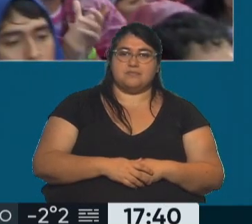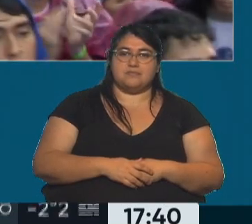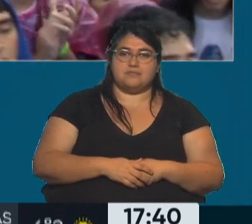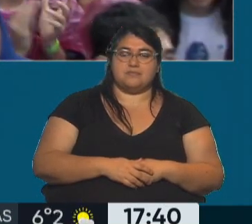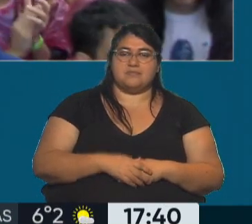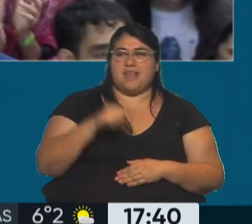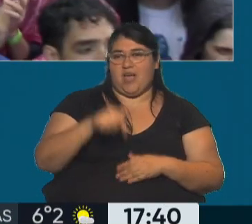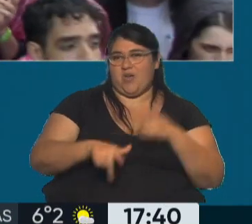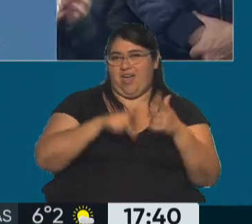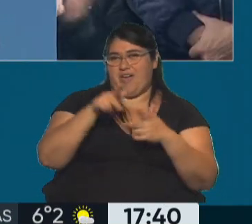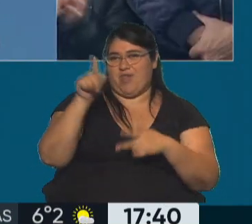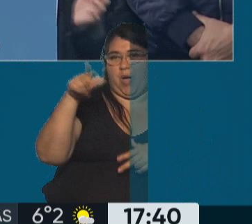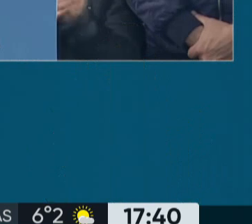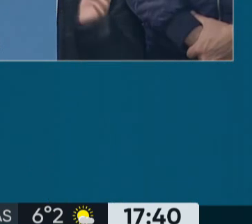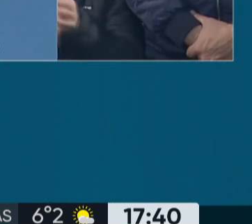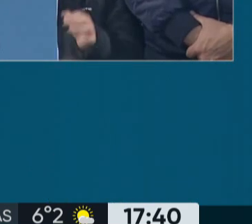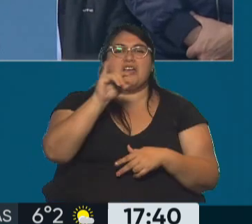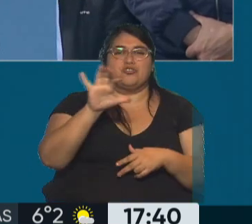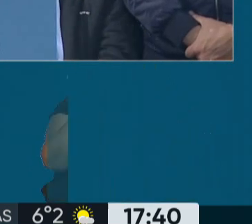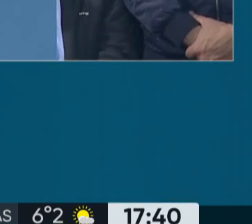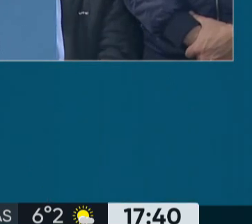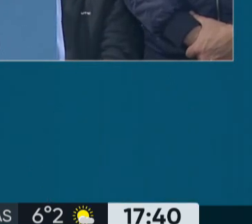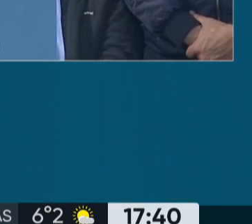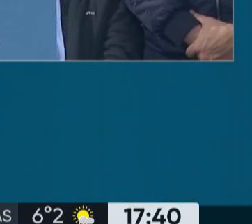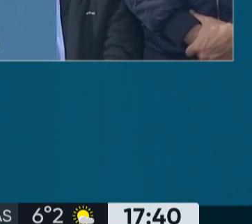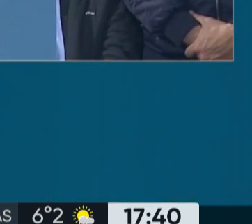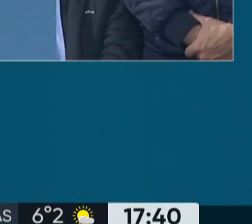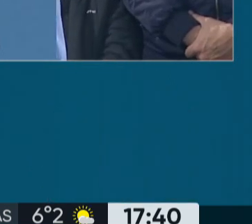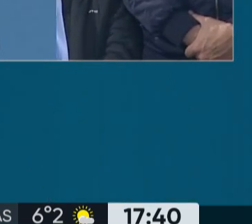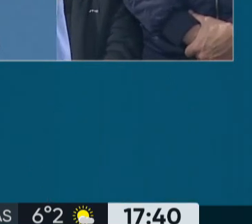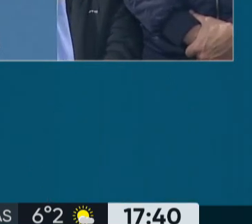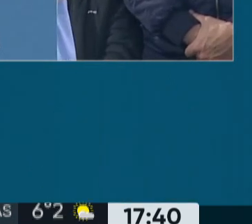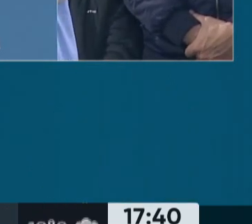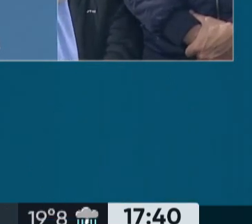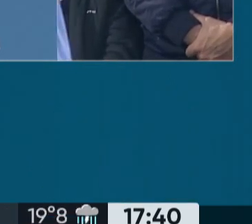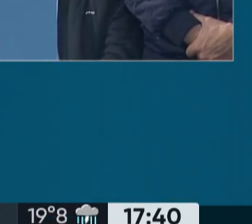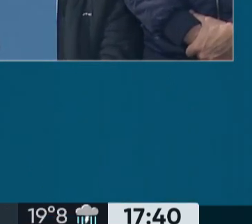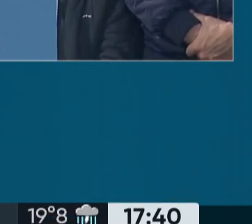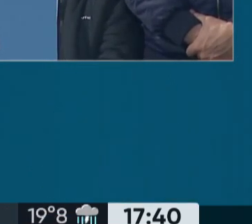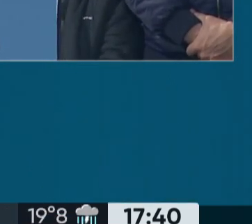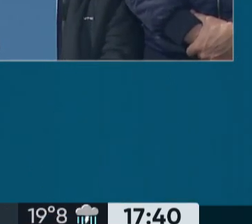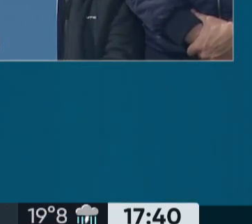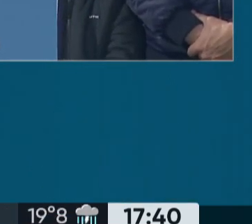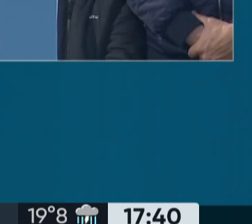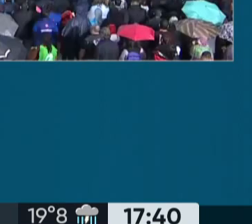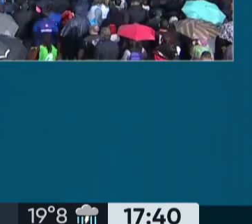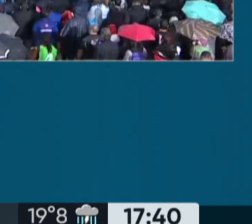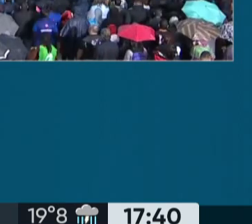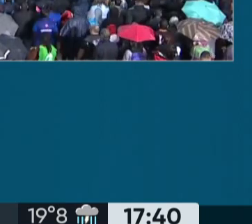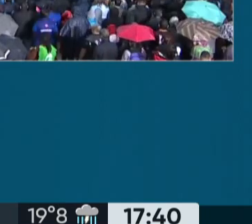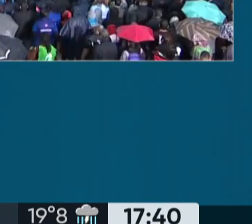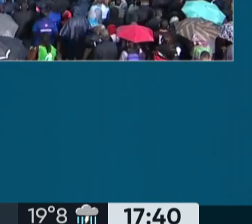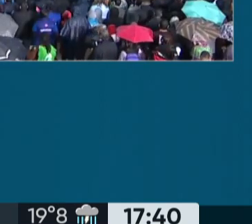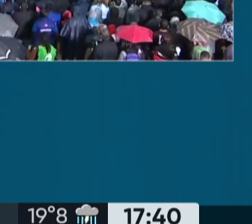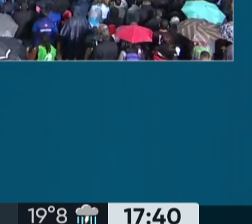Ahí escuchábamos a Palazzo entonces, con las repercusiones, por supuesto, del acto del 25 de mayo, con los 20 años también de la asunción